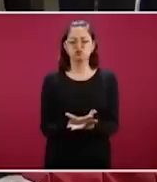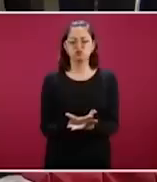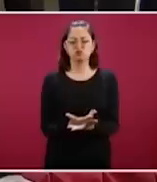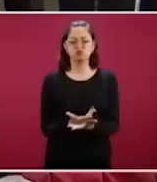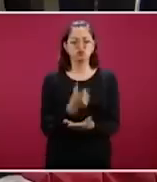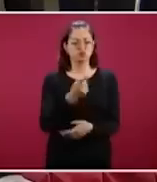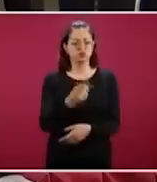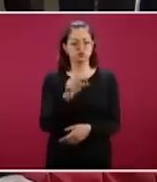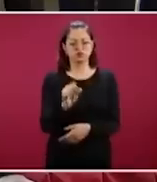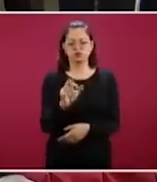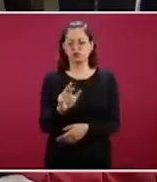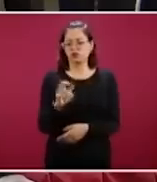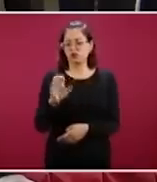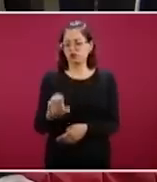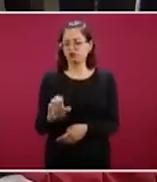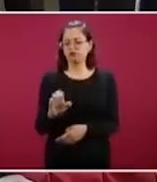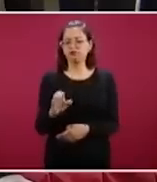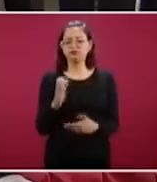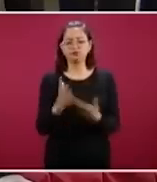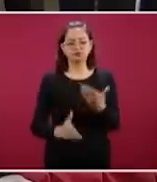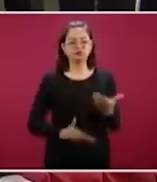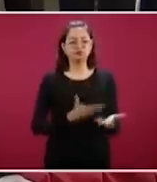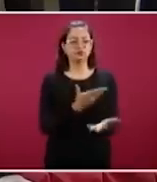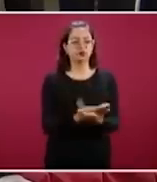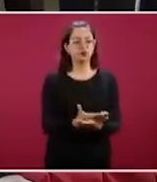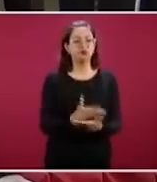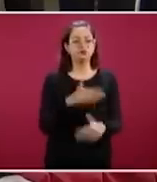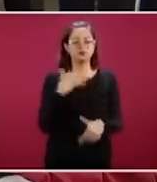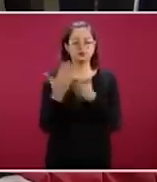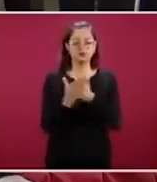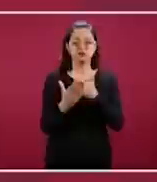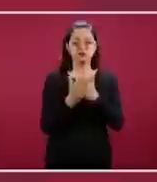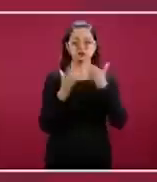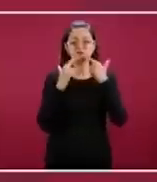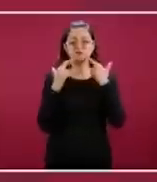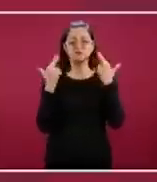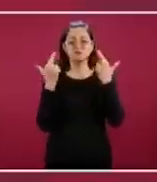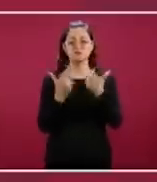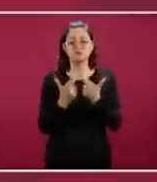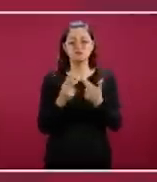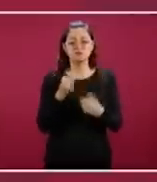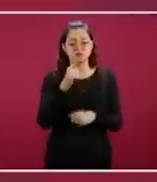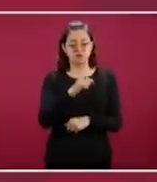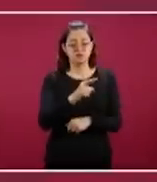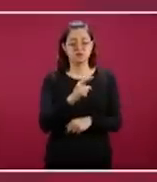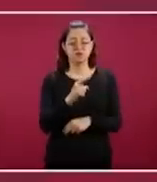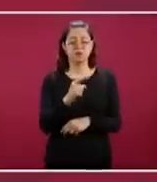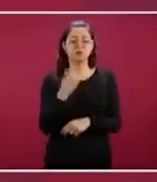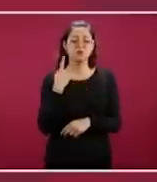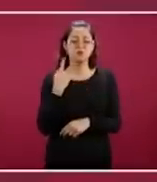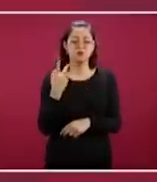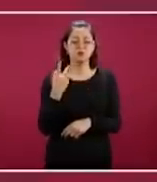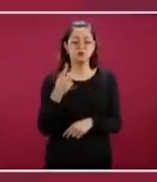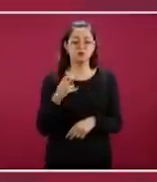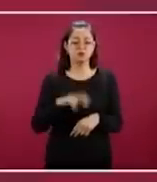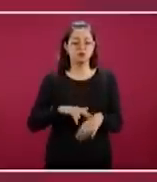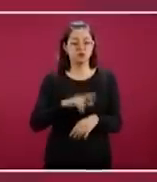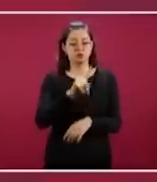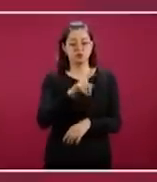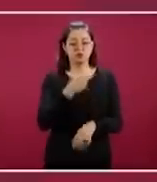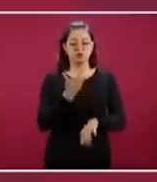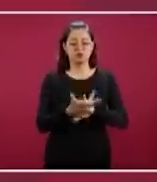del secretario de Relaciones Exteriores para que la reunión con el procurador de Estados Unidos